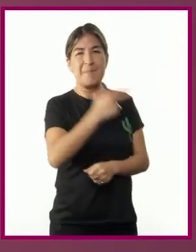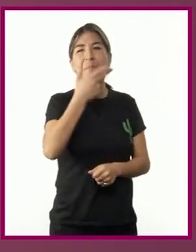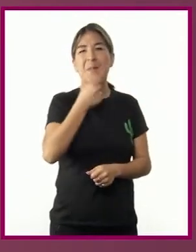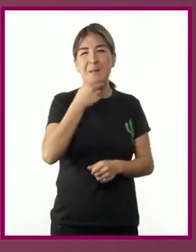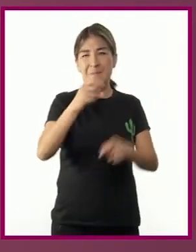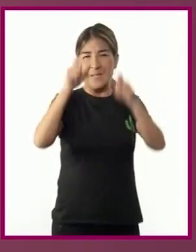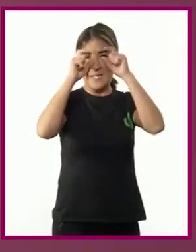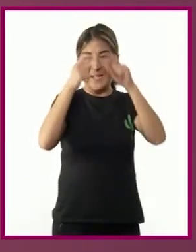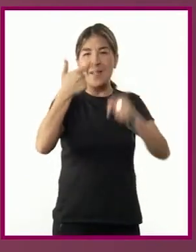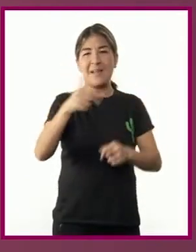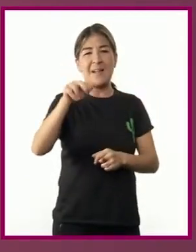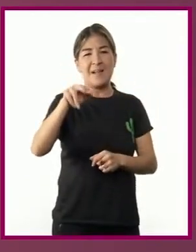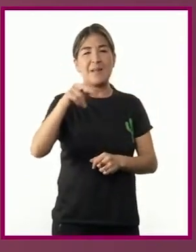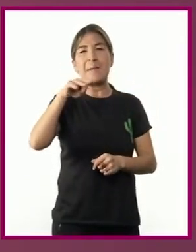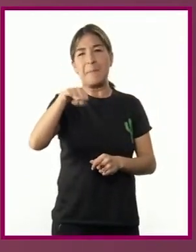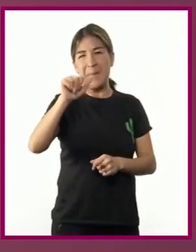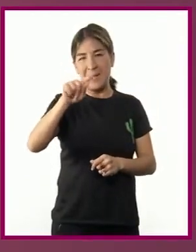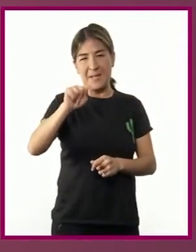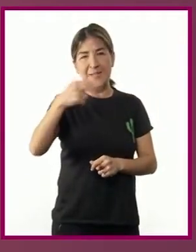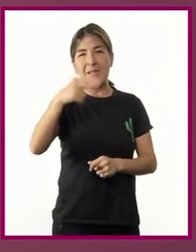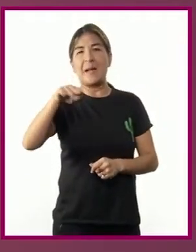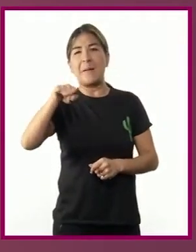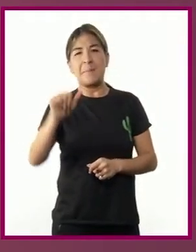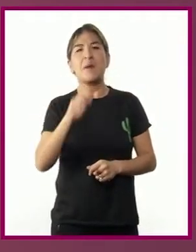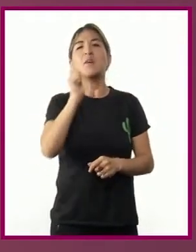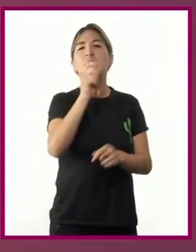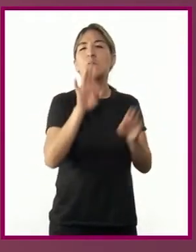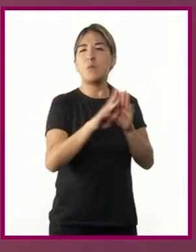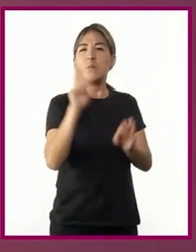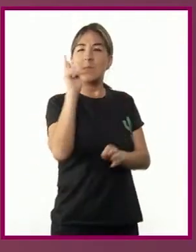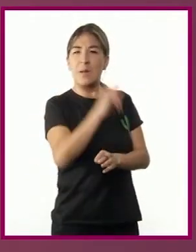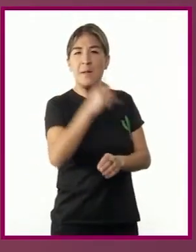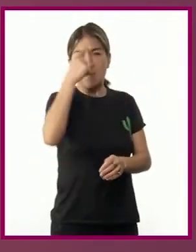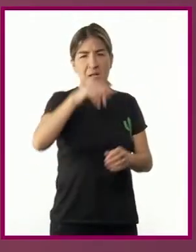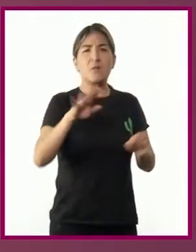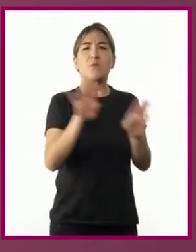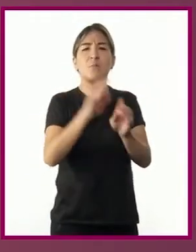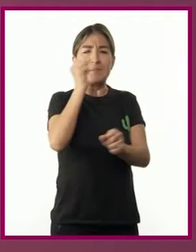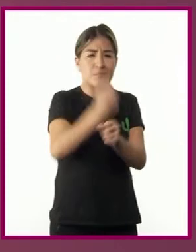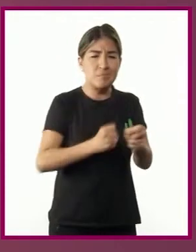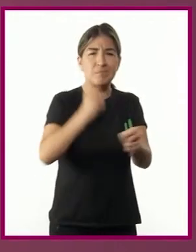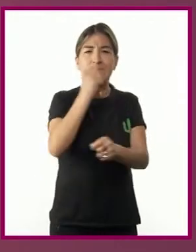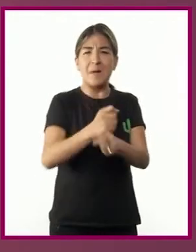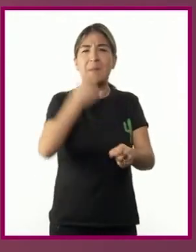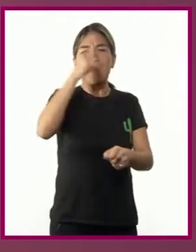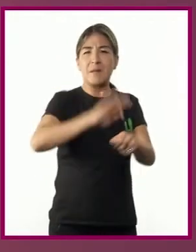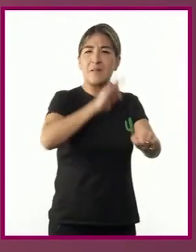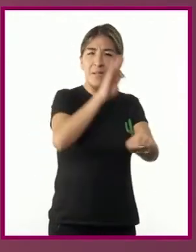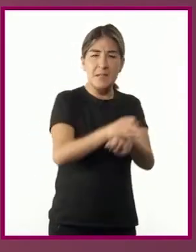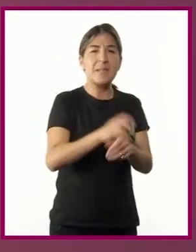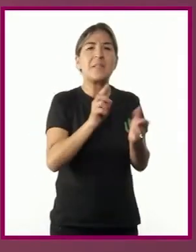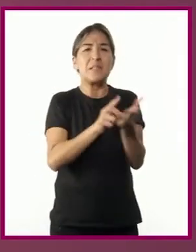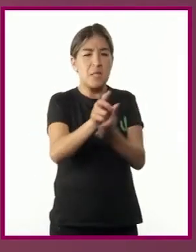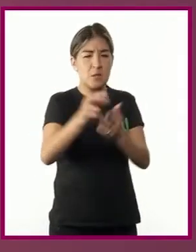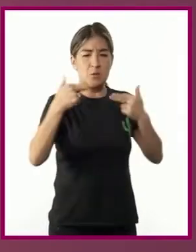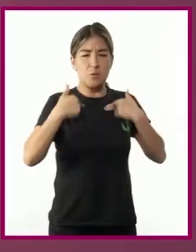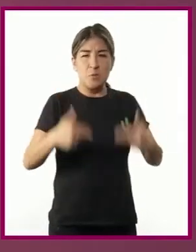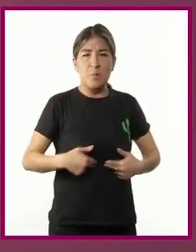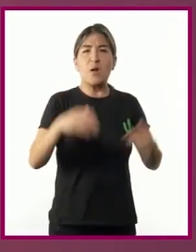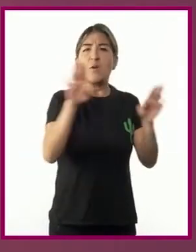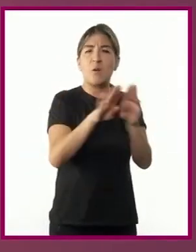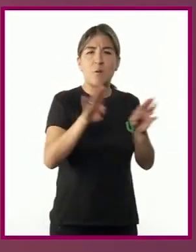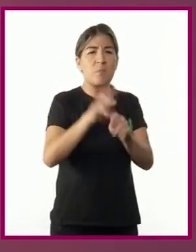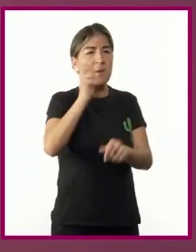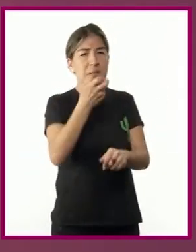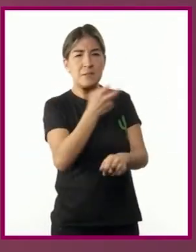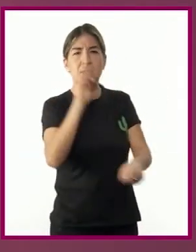apoyó en la no violencia para luchar contra las injusticias y la violación a los derechos humanos que vivía